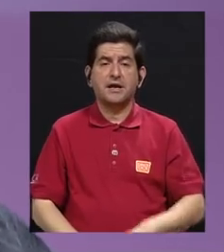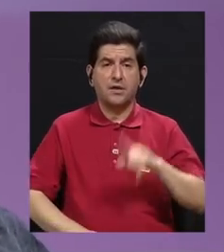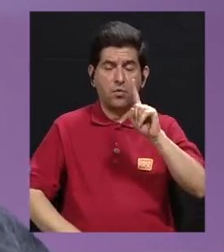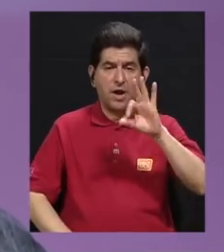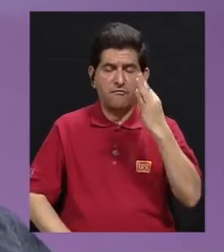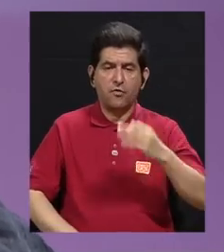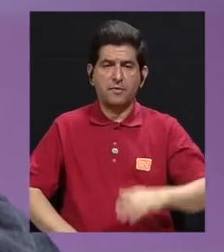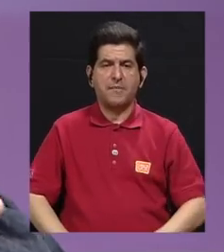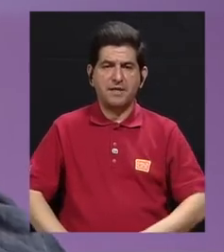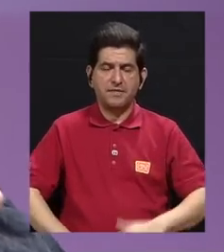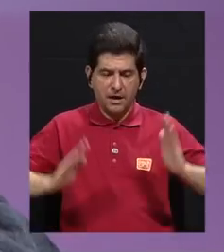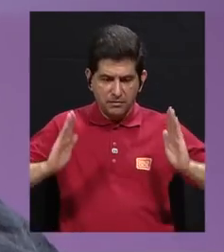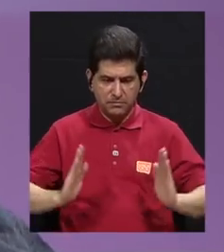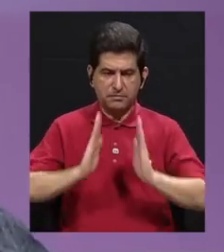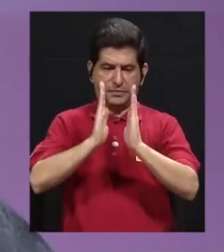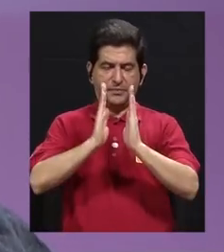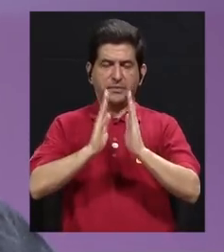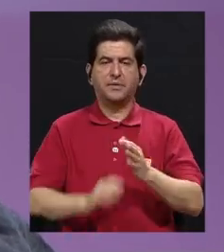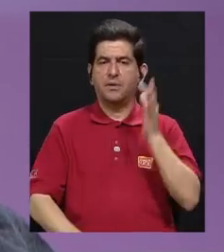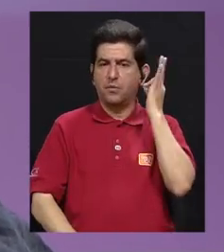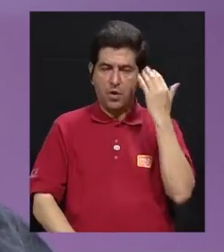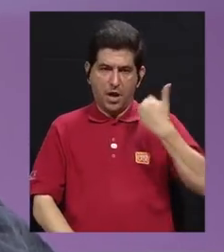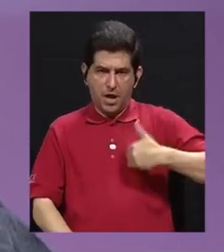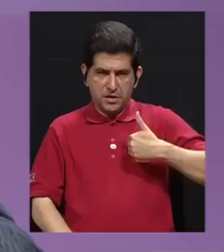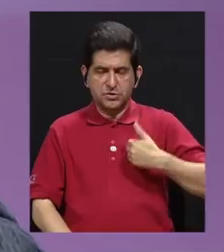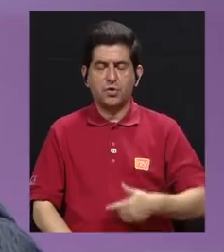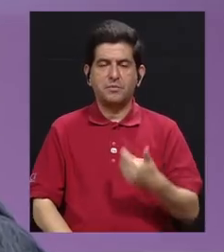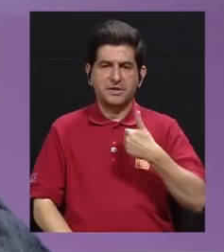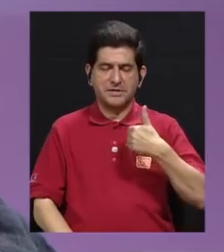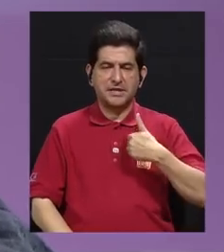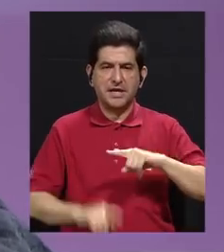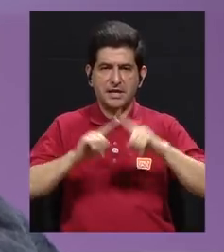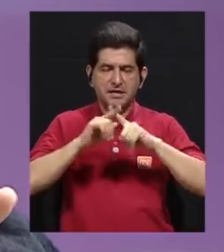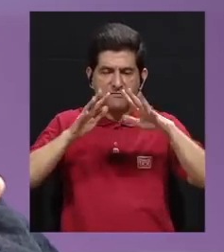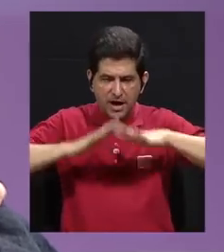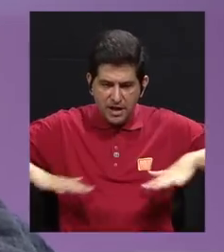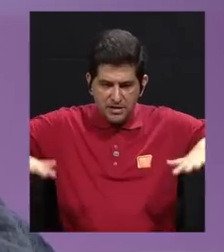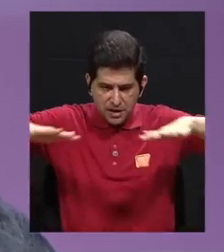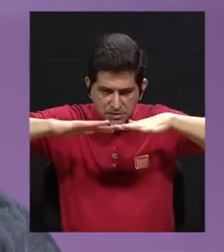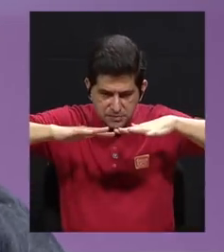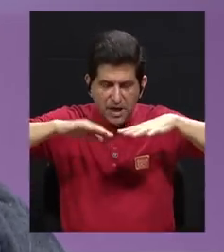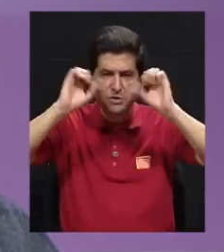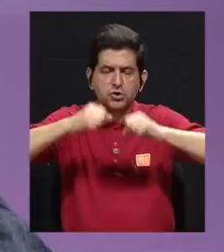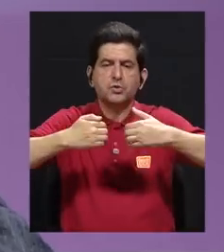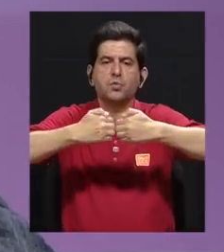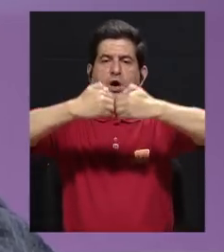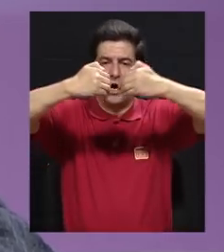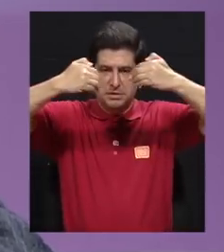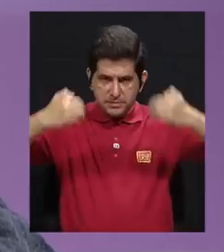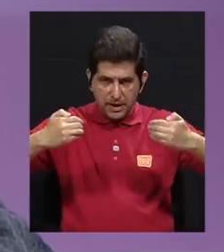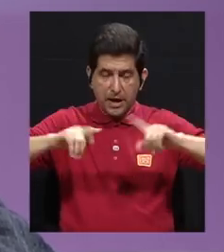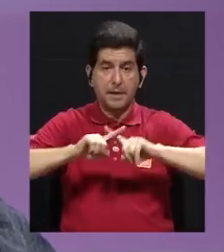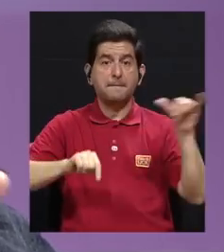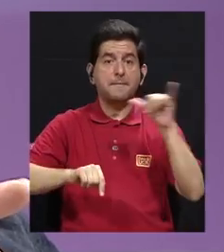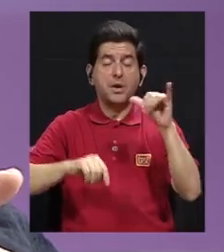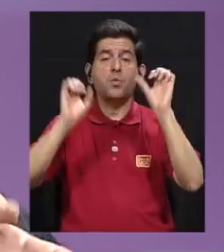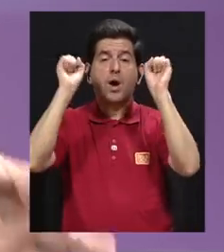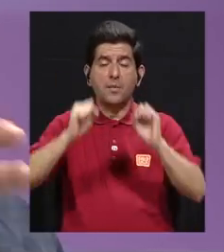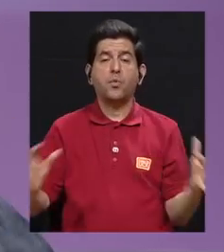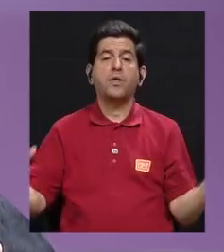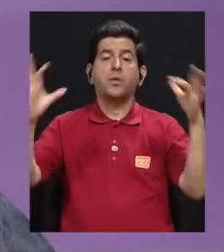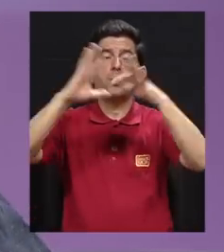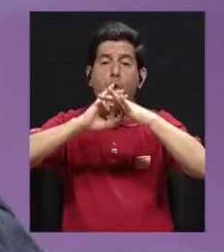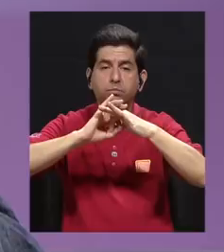un equilibrio contencioso entre varones y mujeres con esferas que pueden